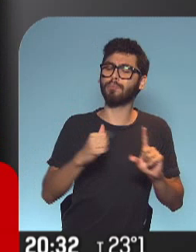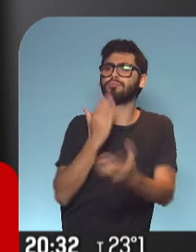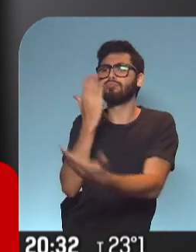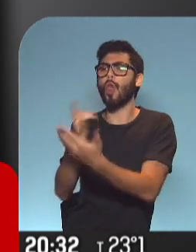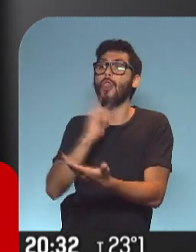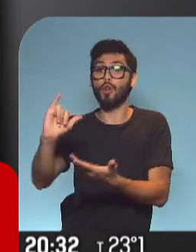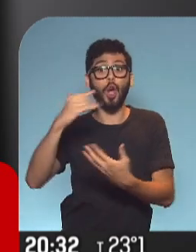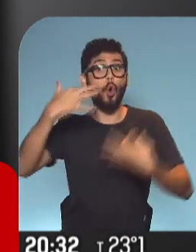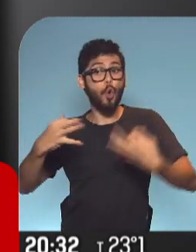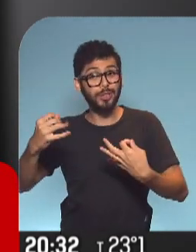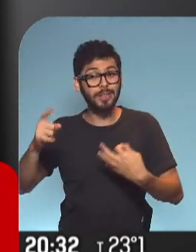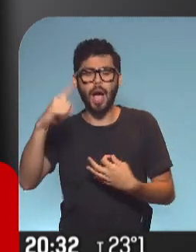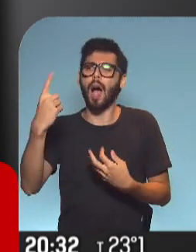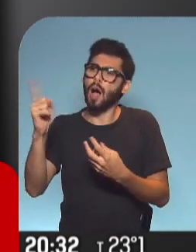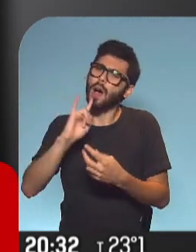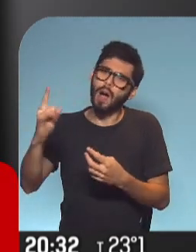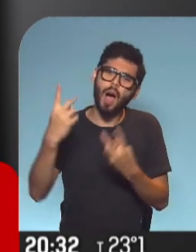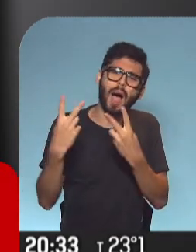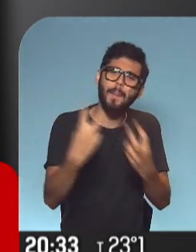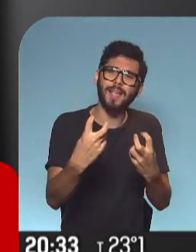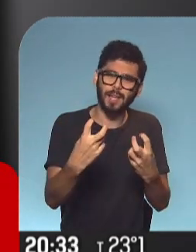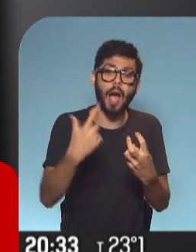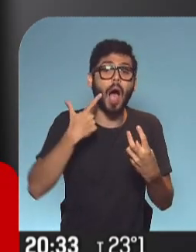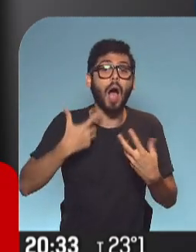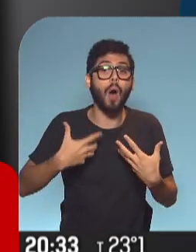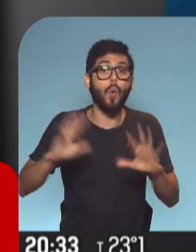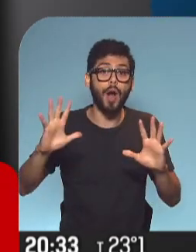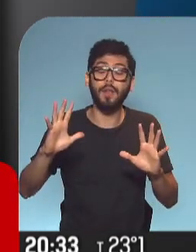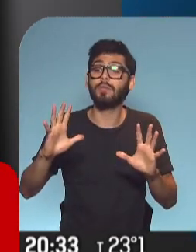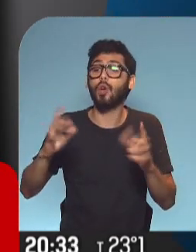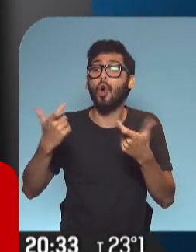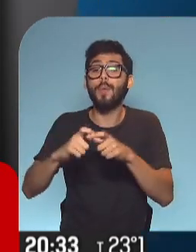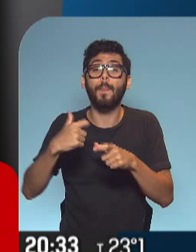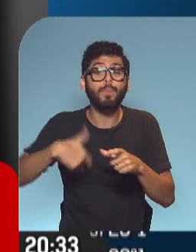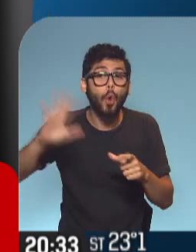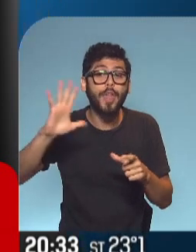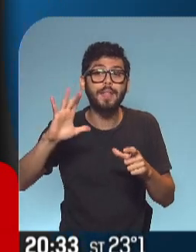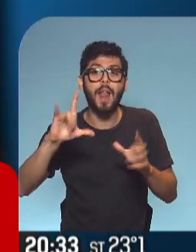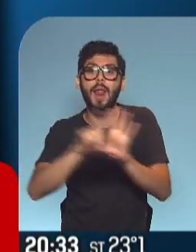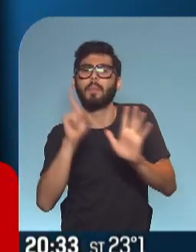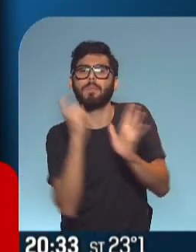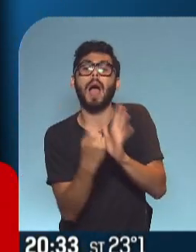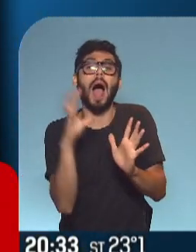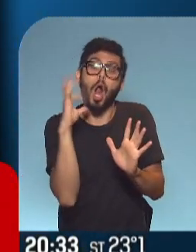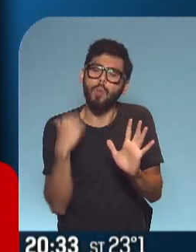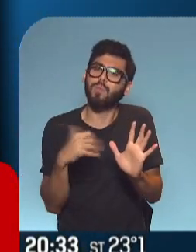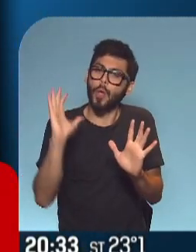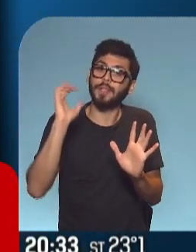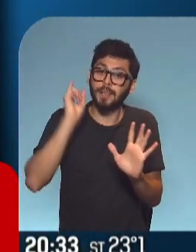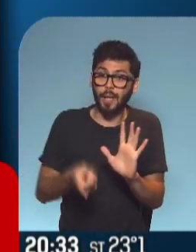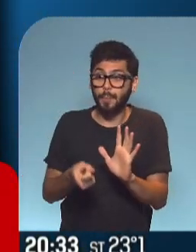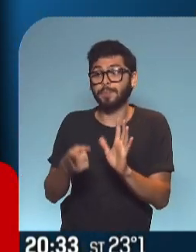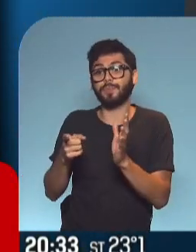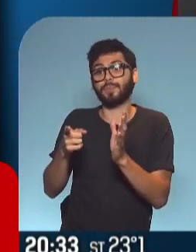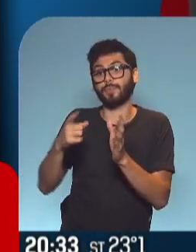a fin de que se investigue la posibilidad la posible comisión de delitos y al mismo tiempo de ellos a la procuraduría de